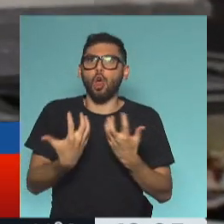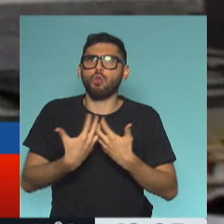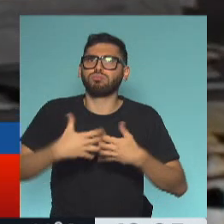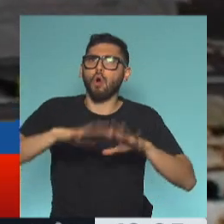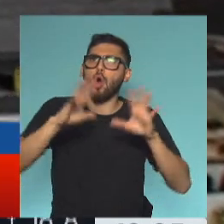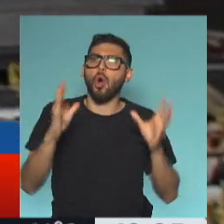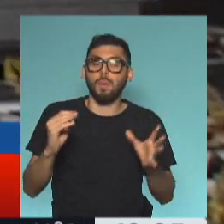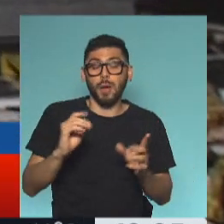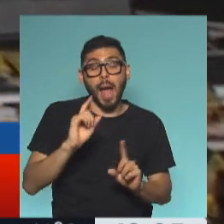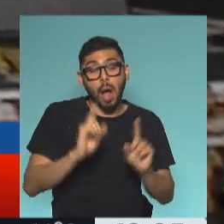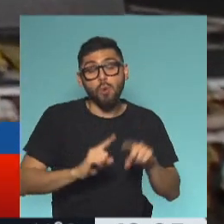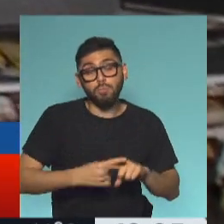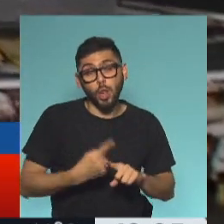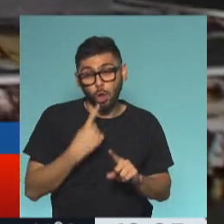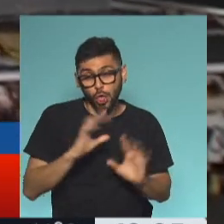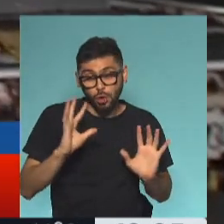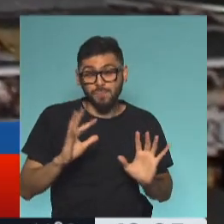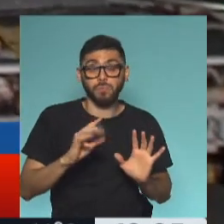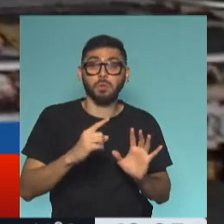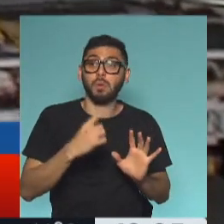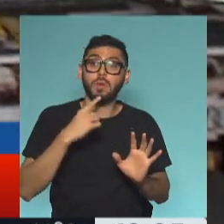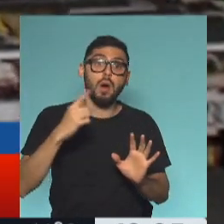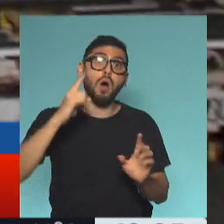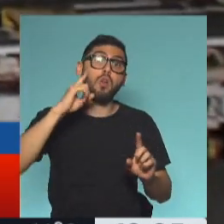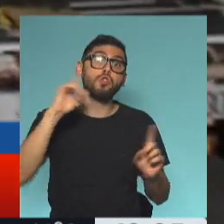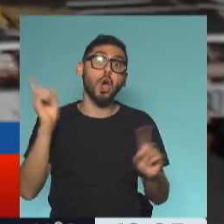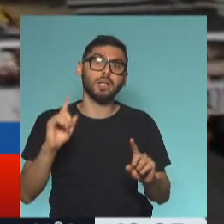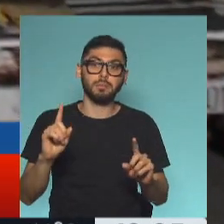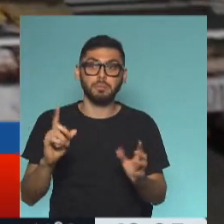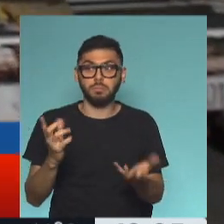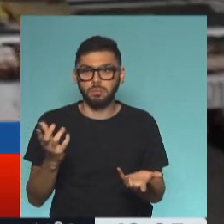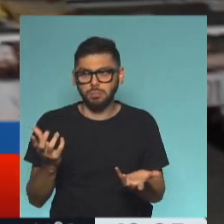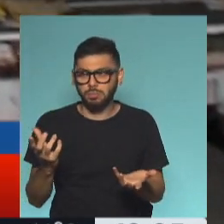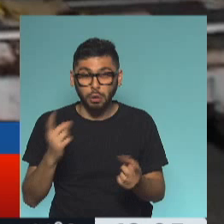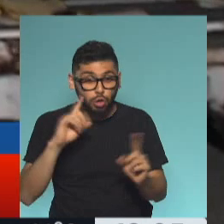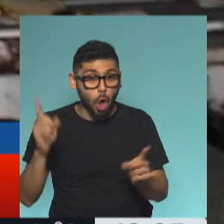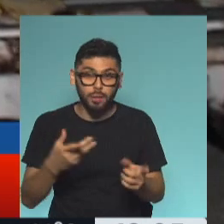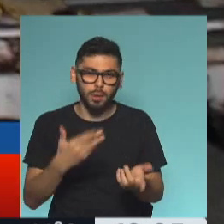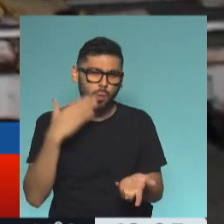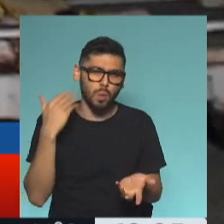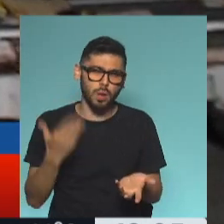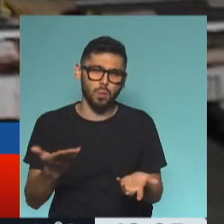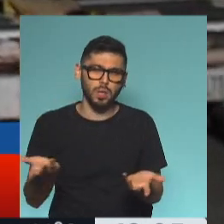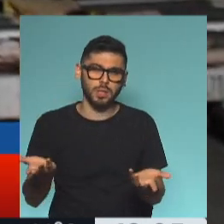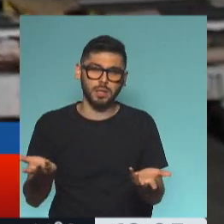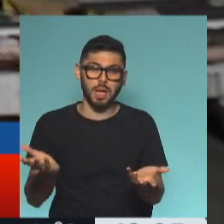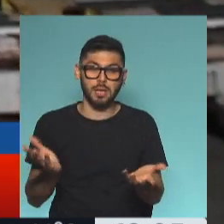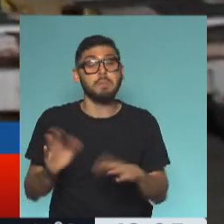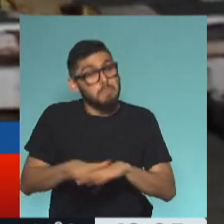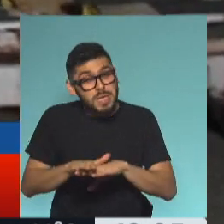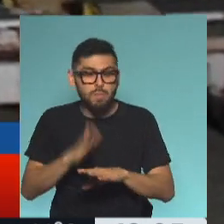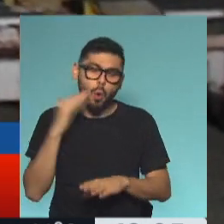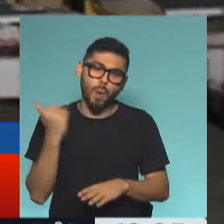Sí, lo digo por algunos políticos. Realmente es, diría que es vergonzoso, como mínimo vergonzoso.